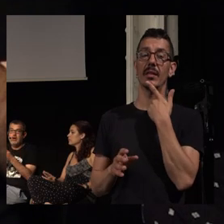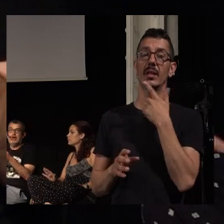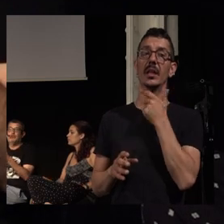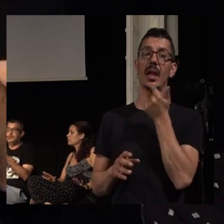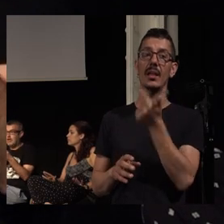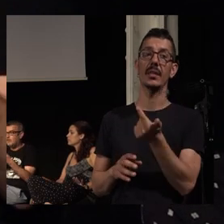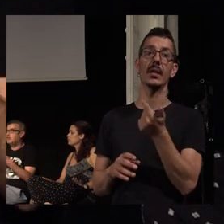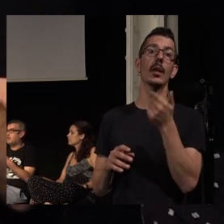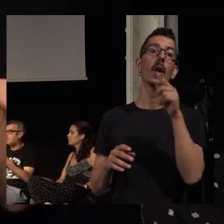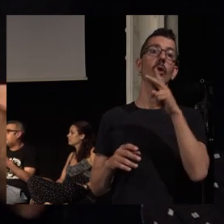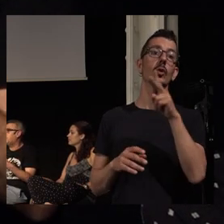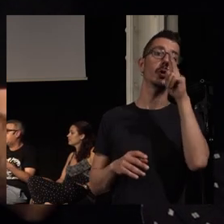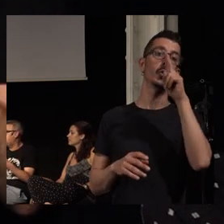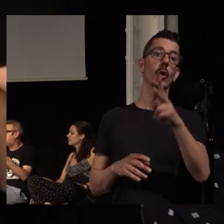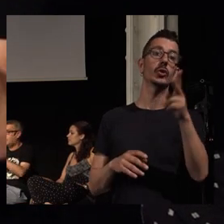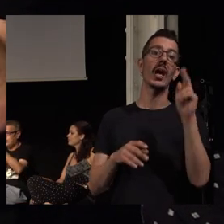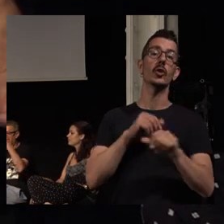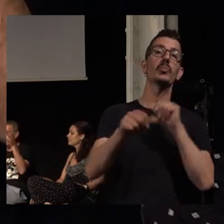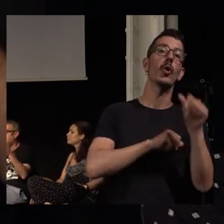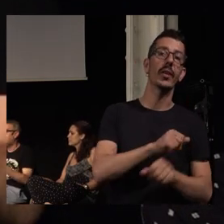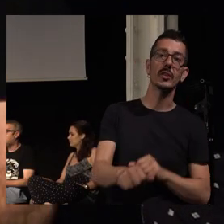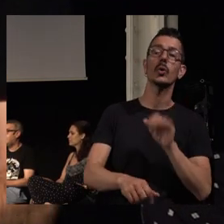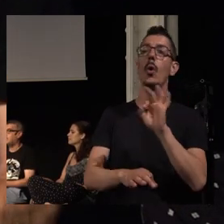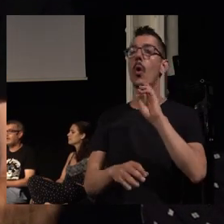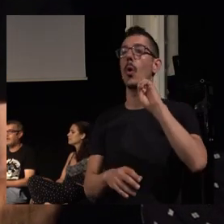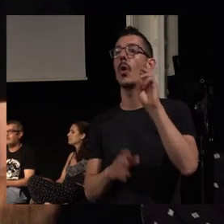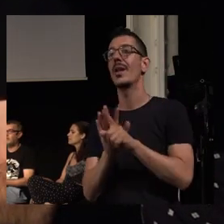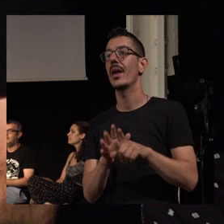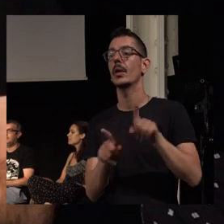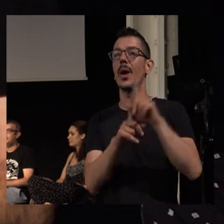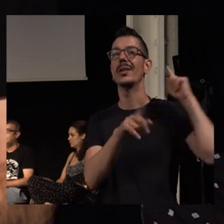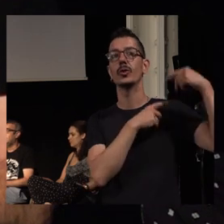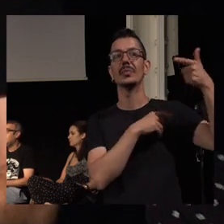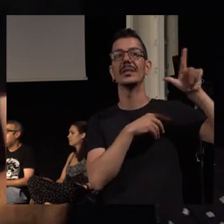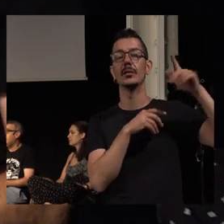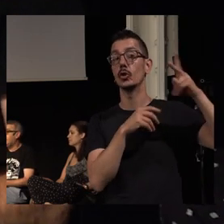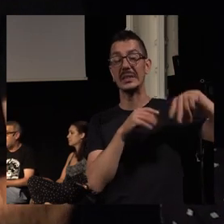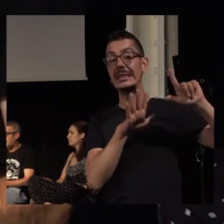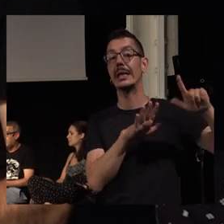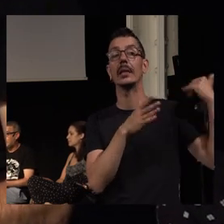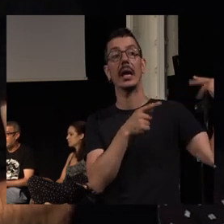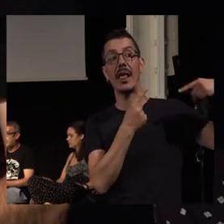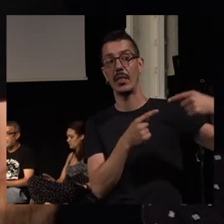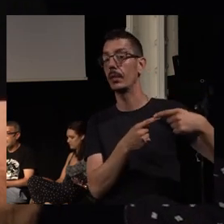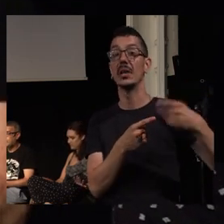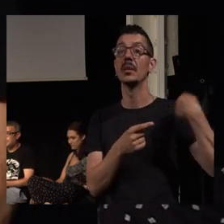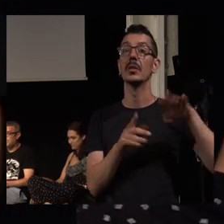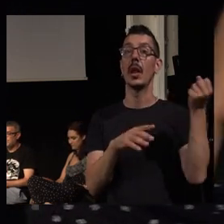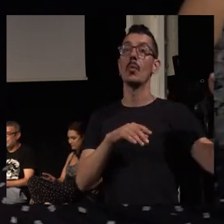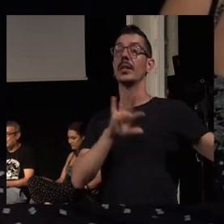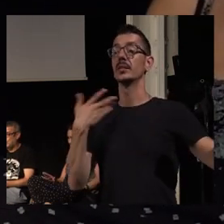ido a los 2 años de pasar por un proceso, bueno, y toda esta ley que tenemos heredada desde el 2007, ¿no? Y creo que una de